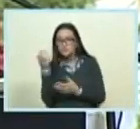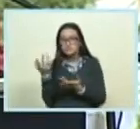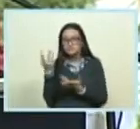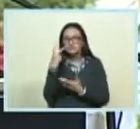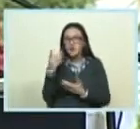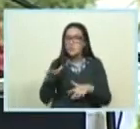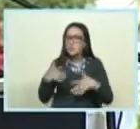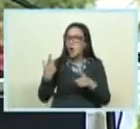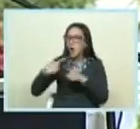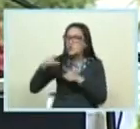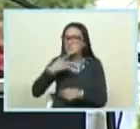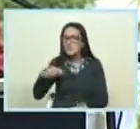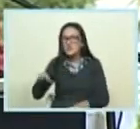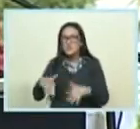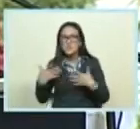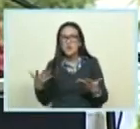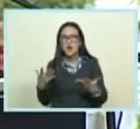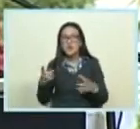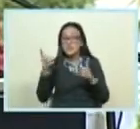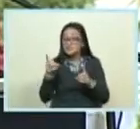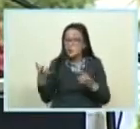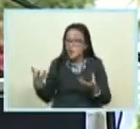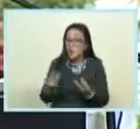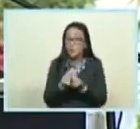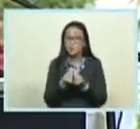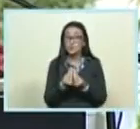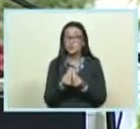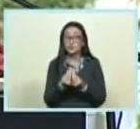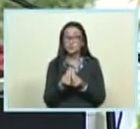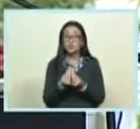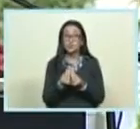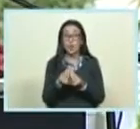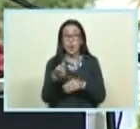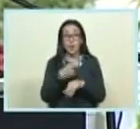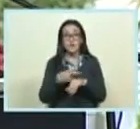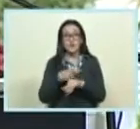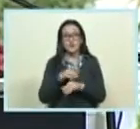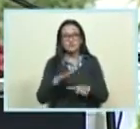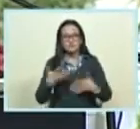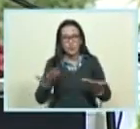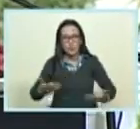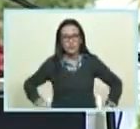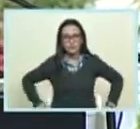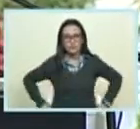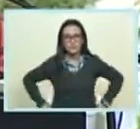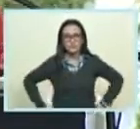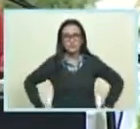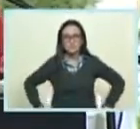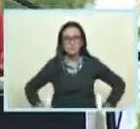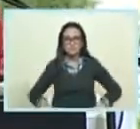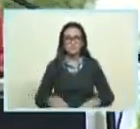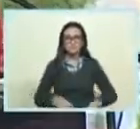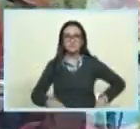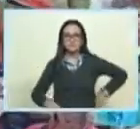cuenta y para tomar decisiones conjuntamente en sesiones de gobierno popular? ¿Cuándo?